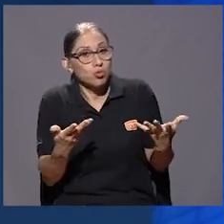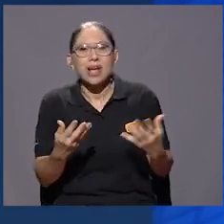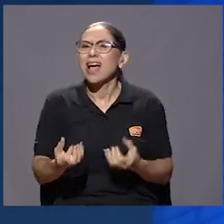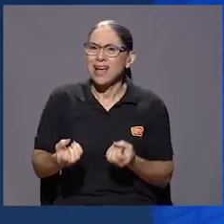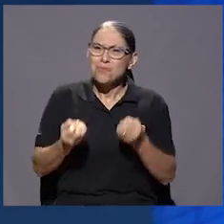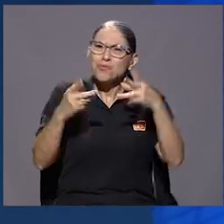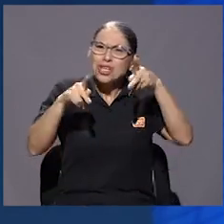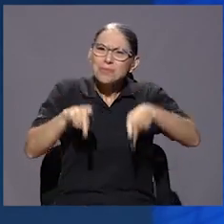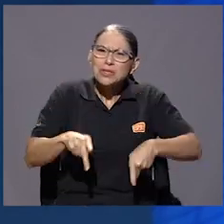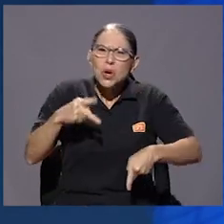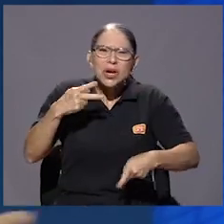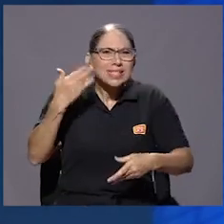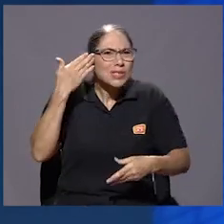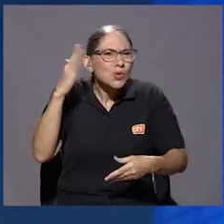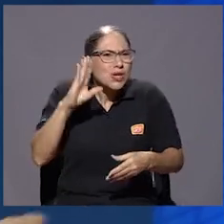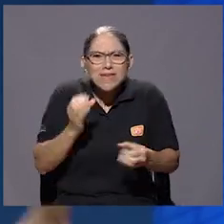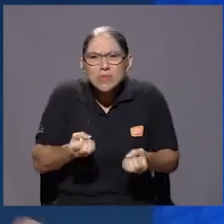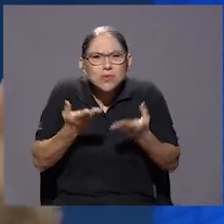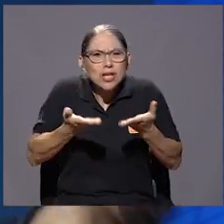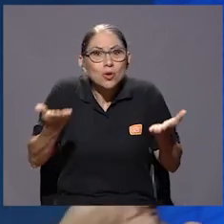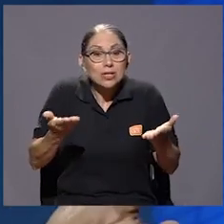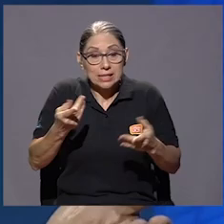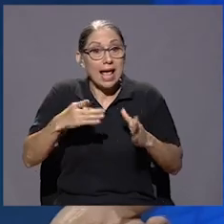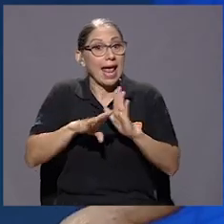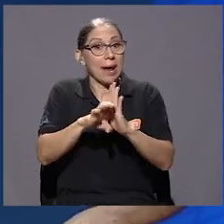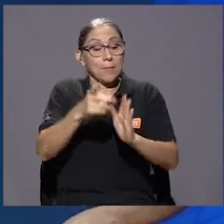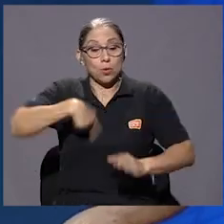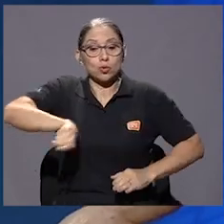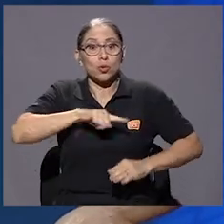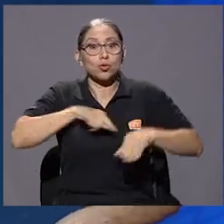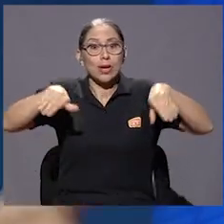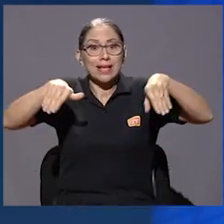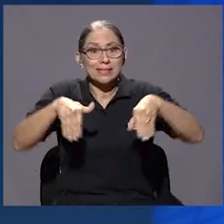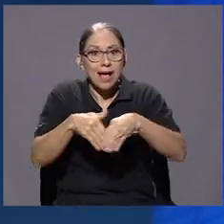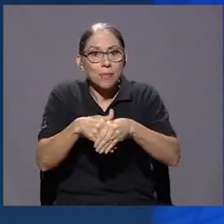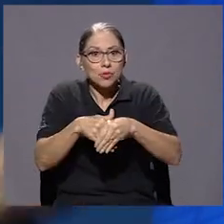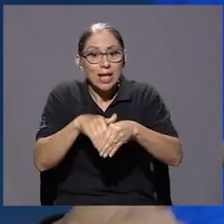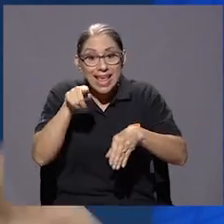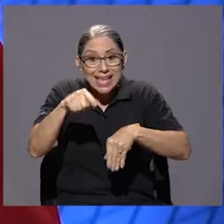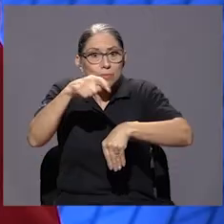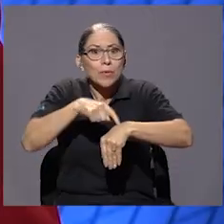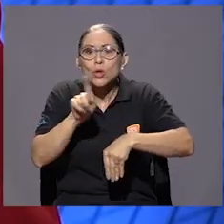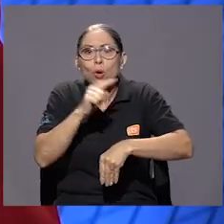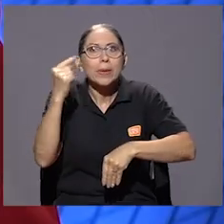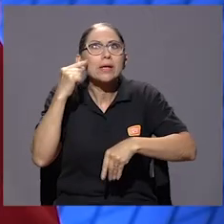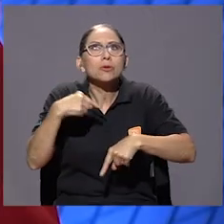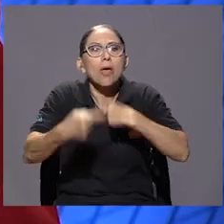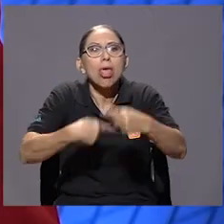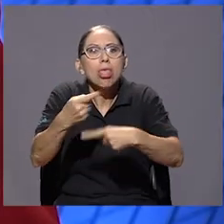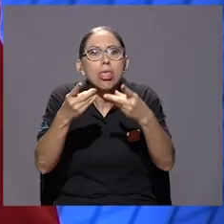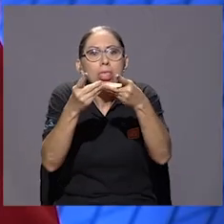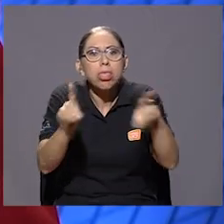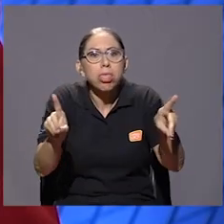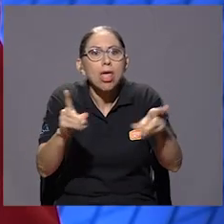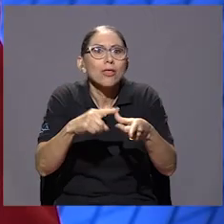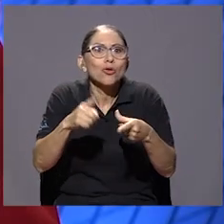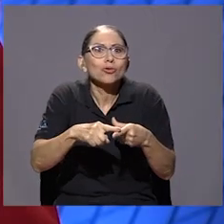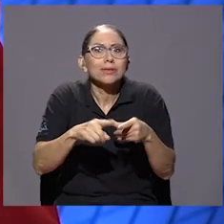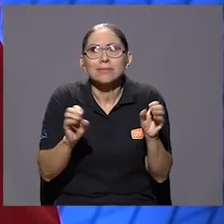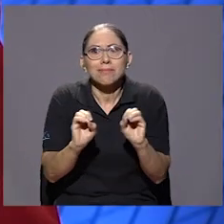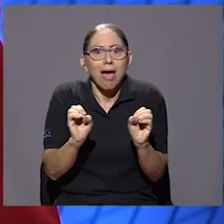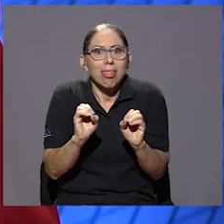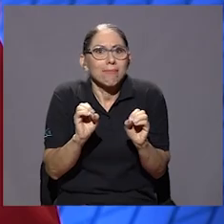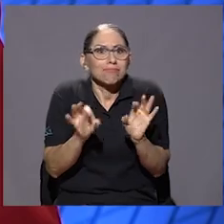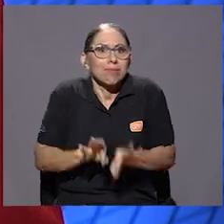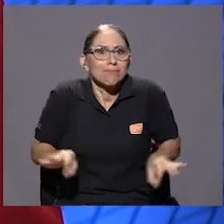nos casamos y no, cuando nos casamos no estamos pensando en divorciarnos. Y por lo tanto no tenemos ni por qué investigar sobre el